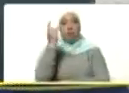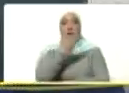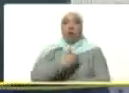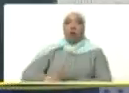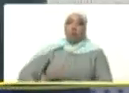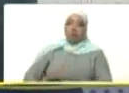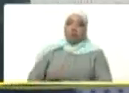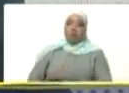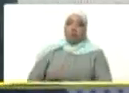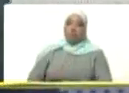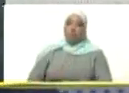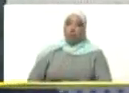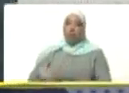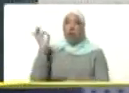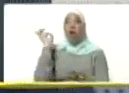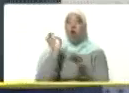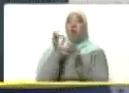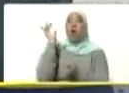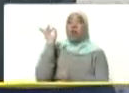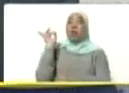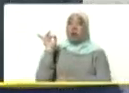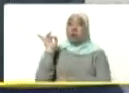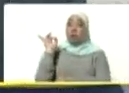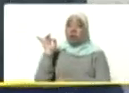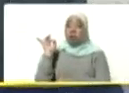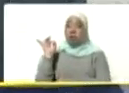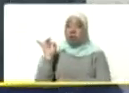Fortunately, afortunadamente, a year or so later,